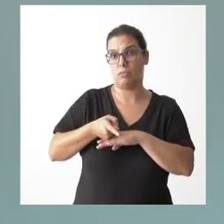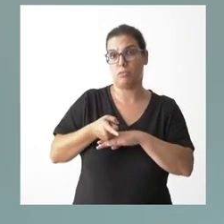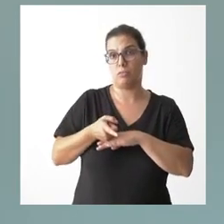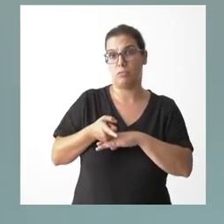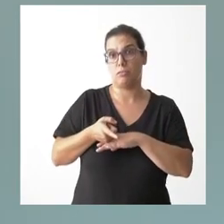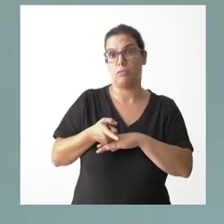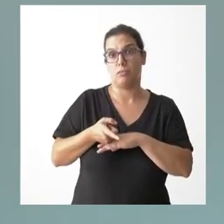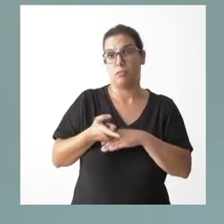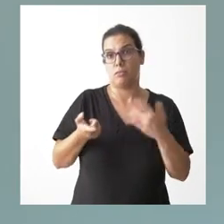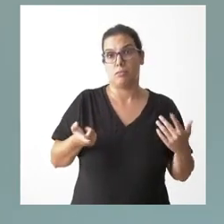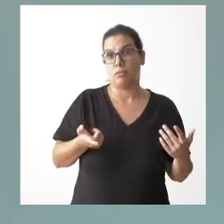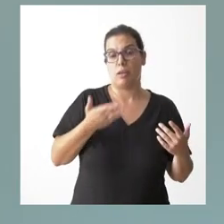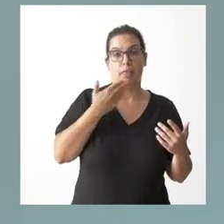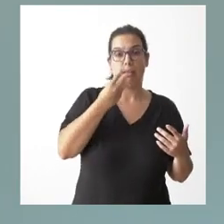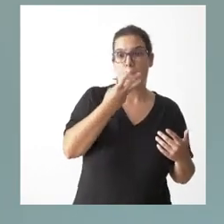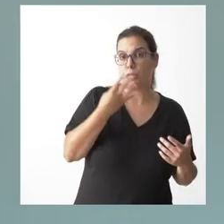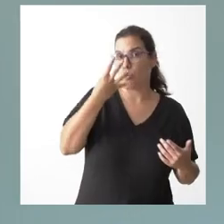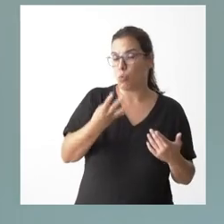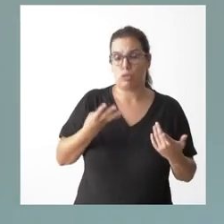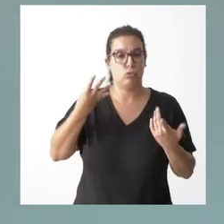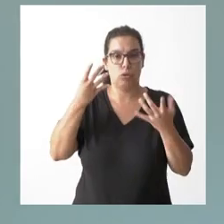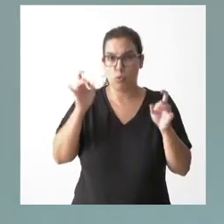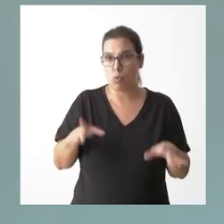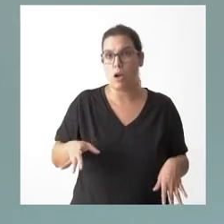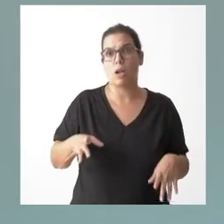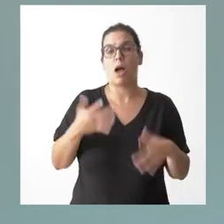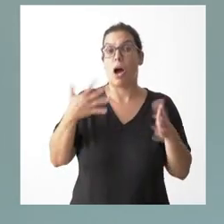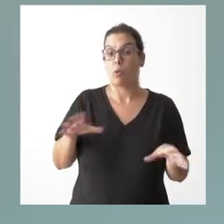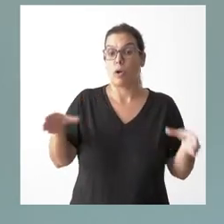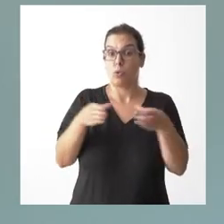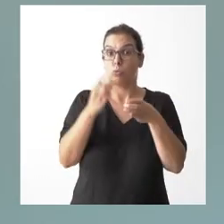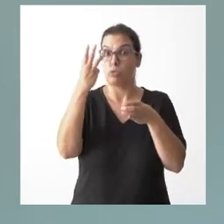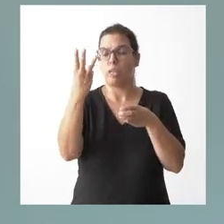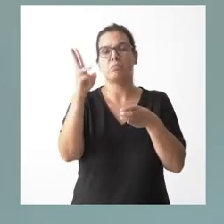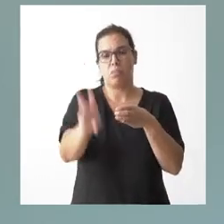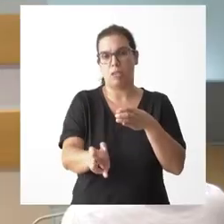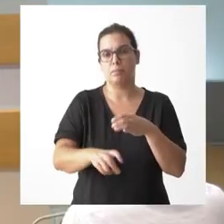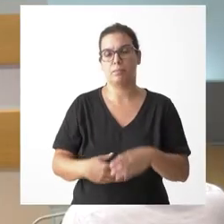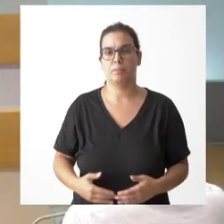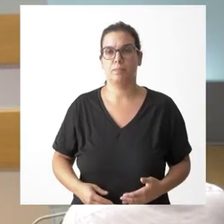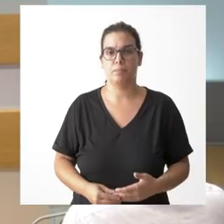de 3 a 4 años, que como saben que con unidades de 3 alumnos mantenemos la unidad escolar.